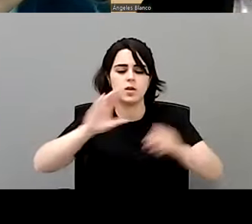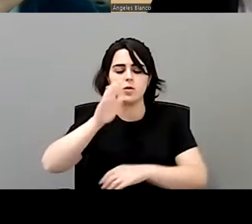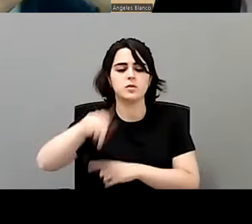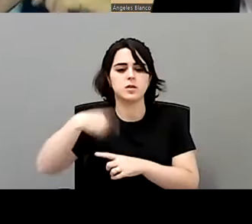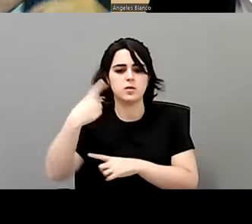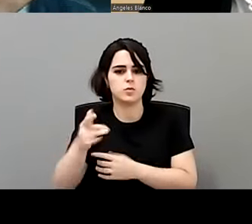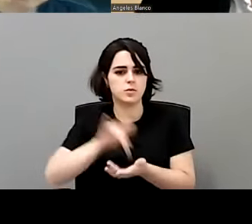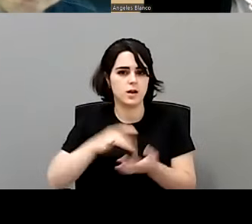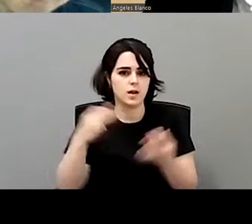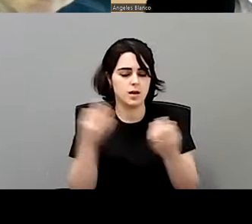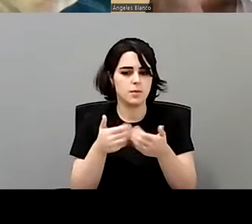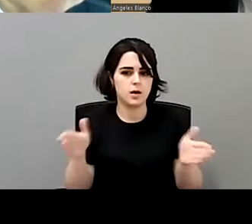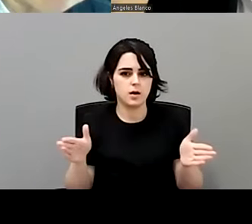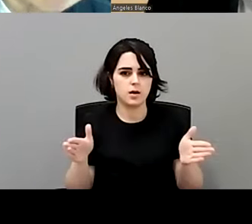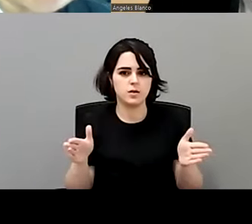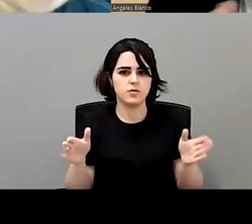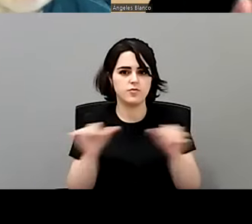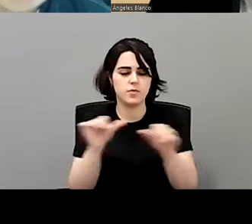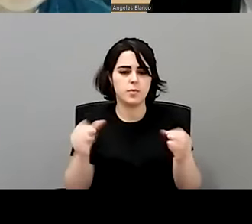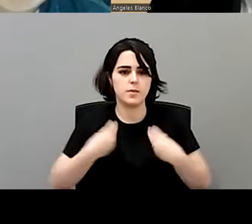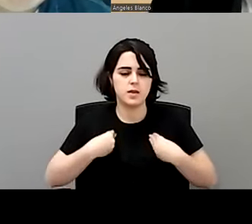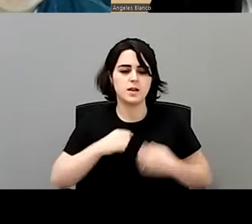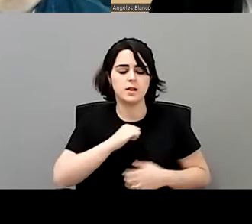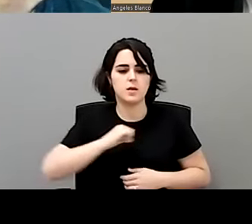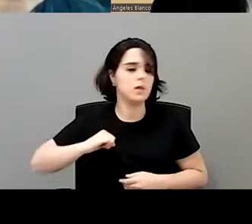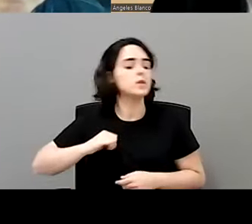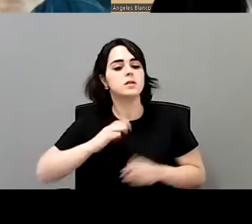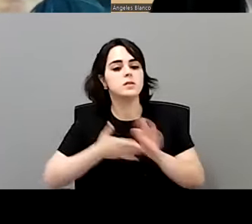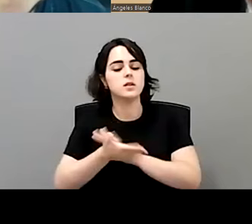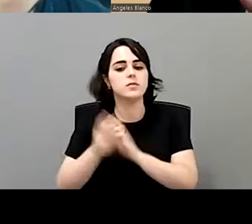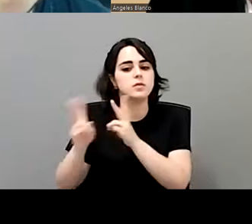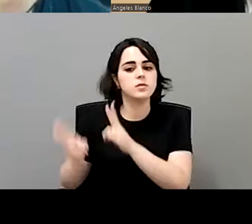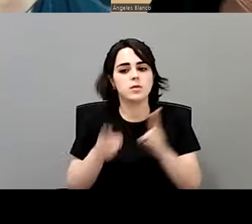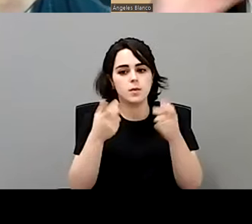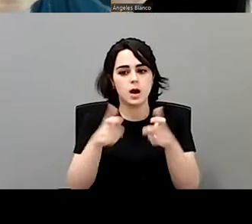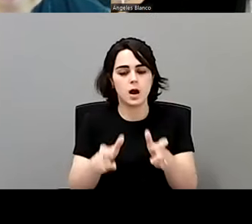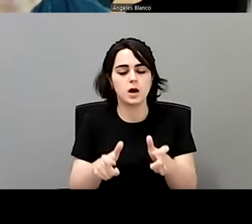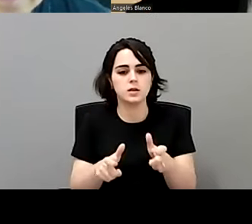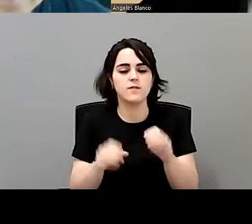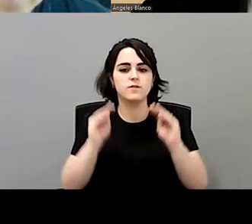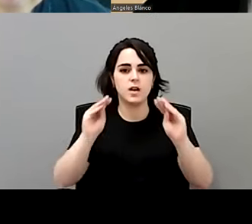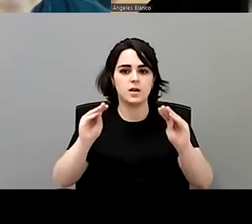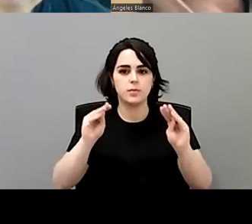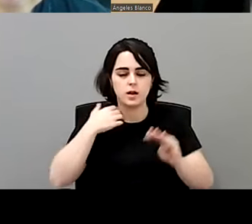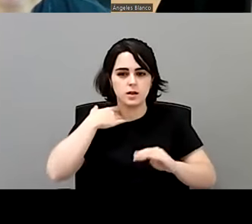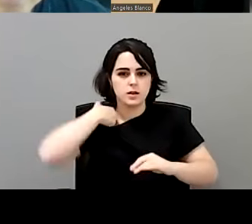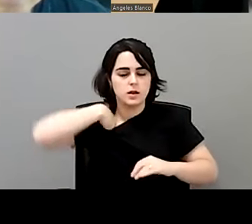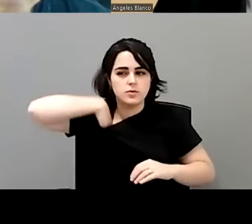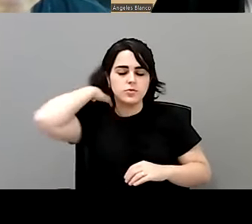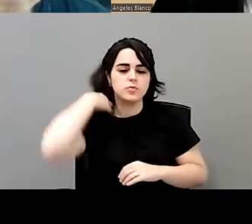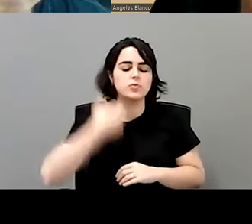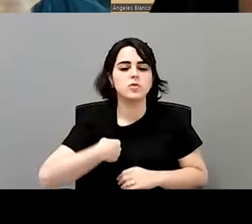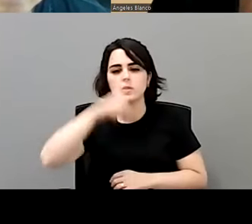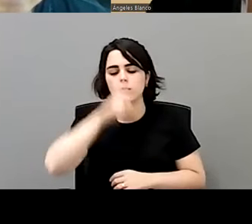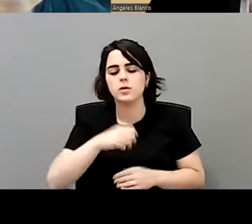abierto, ¿no?, cómo se consigue el modelo de vida independiente, ¿vale?, que es la segunda parte que planteaba Fernanda. A mí se me estaba viniendo a la cabeza, según